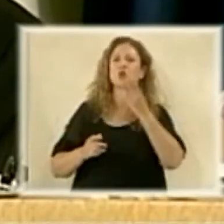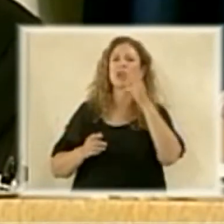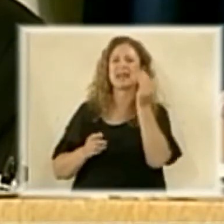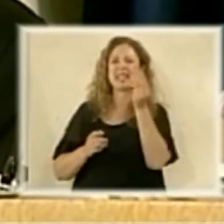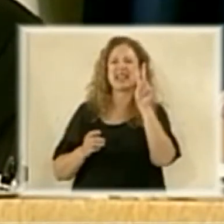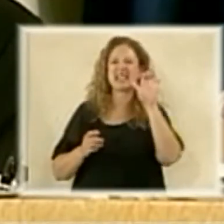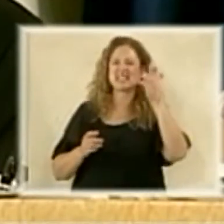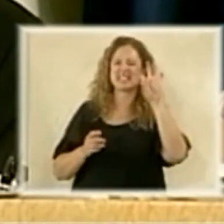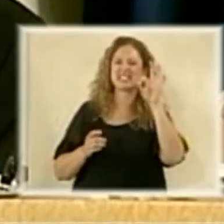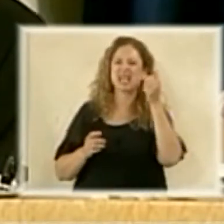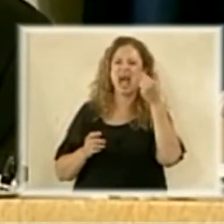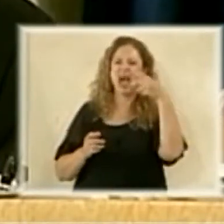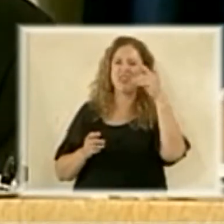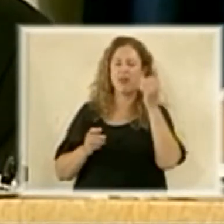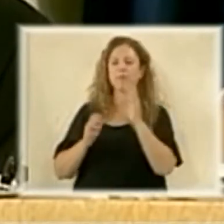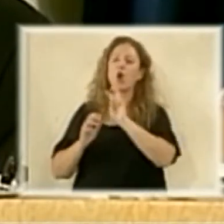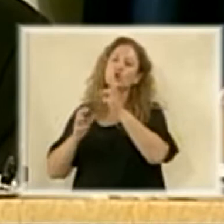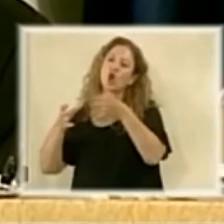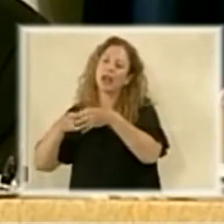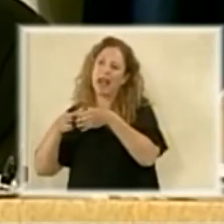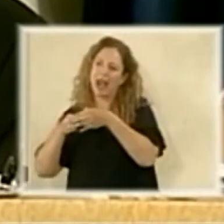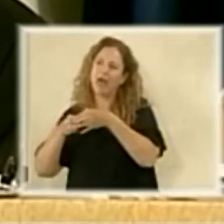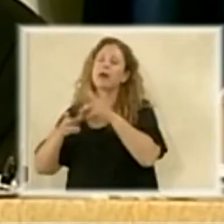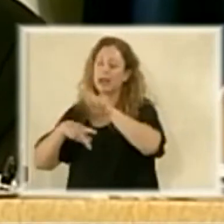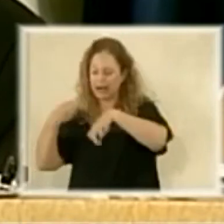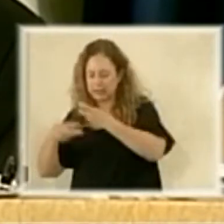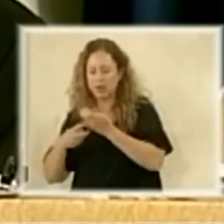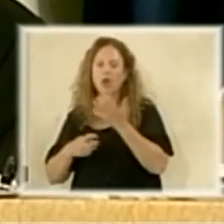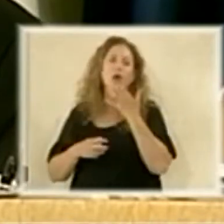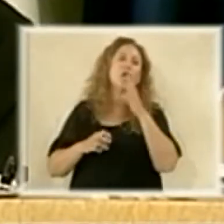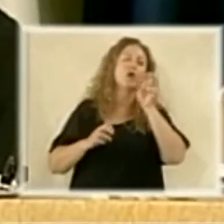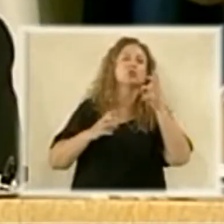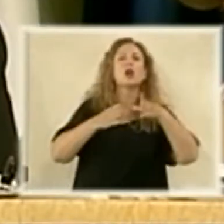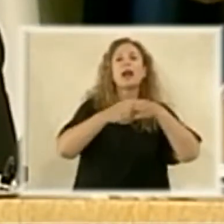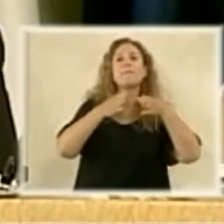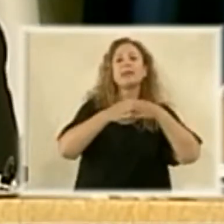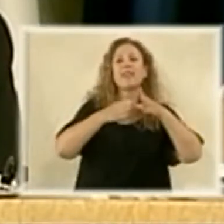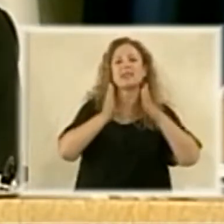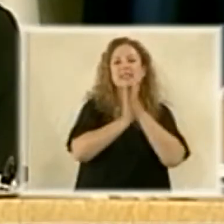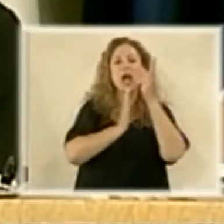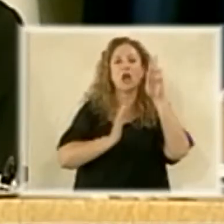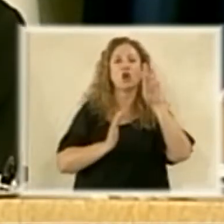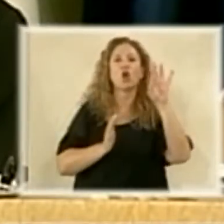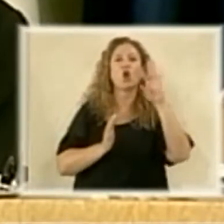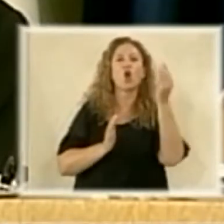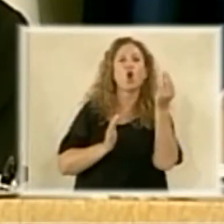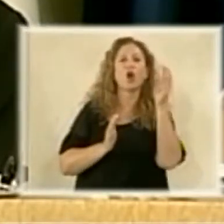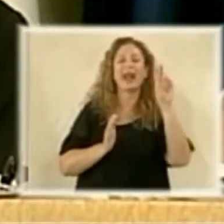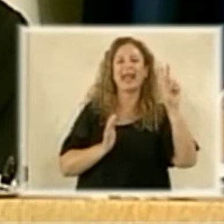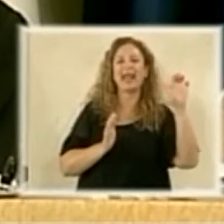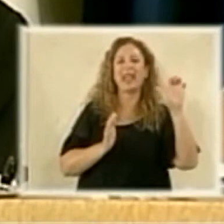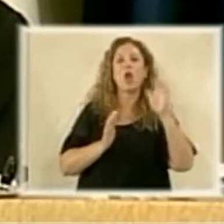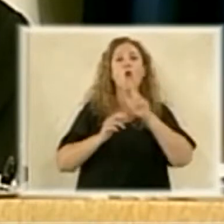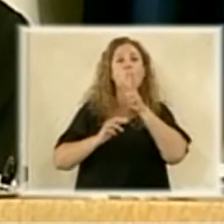de Nigüelas, en Granada. La Junta restaurará la capilla de San Roque de Villarrasa, en Huelva. Por cierto, esto para